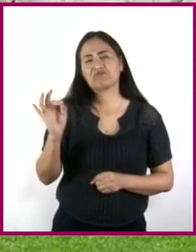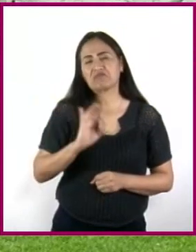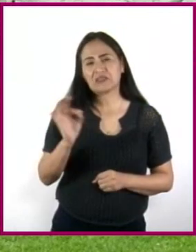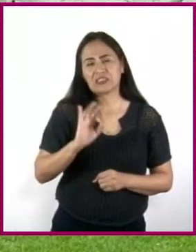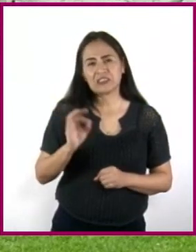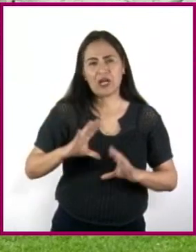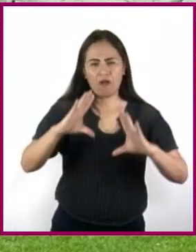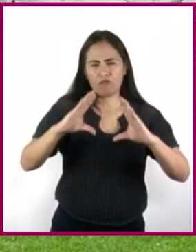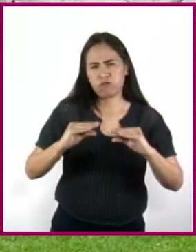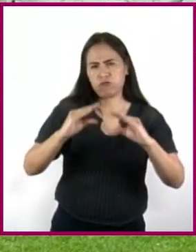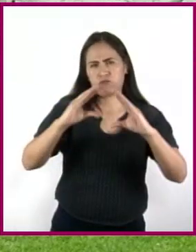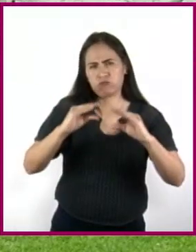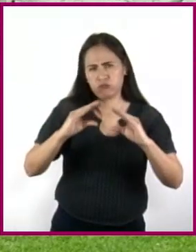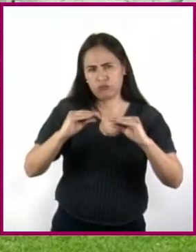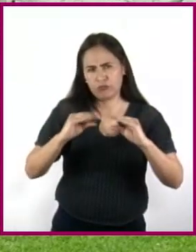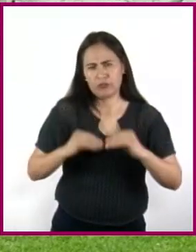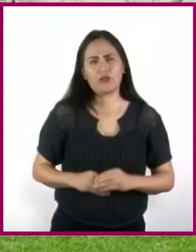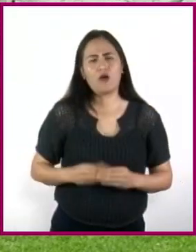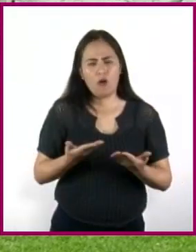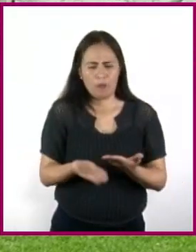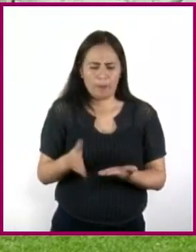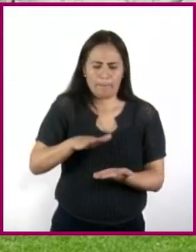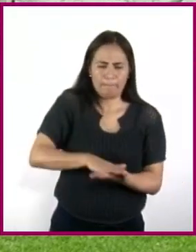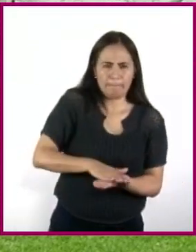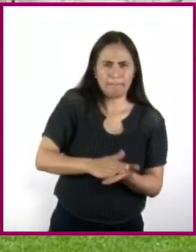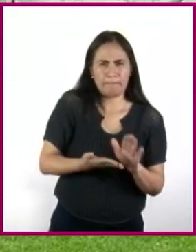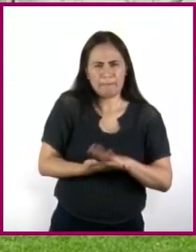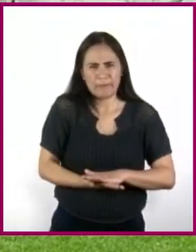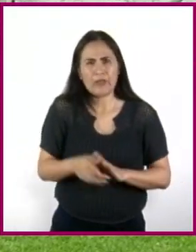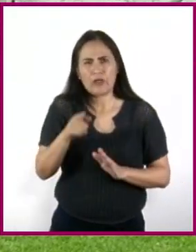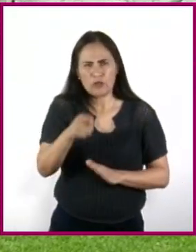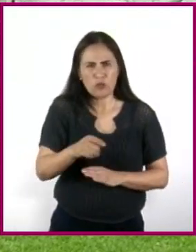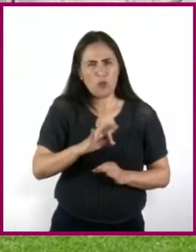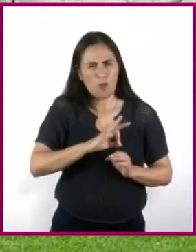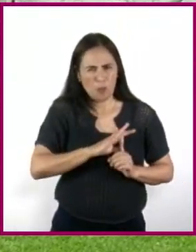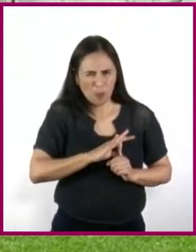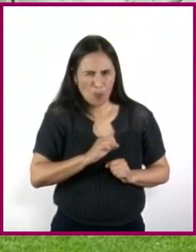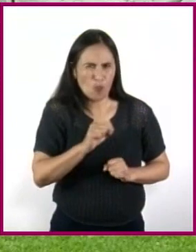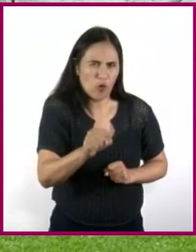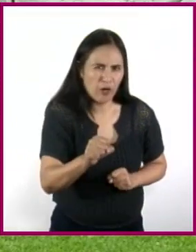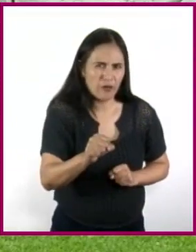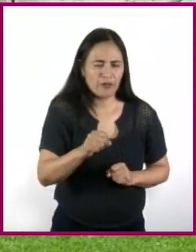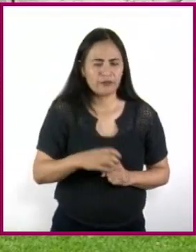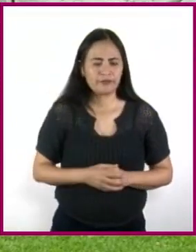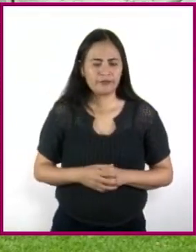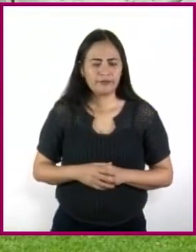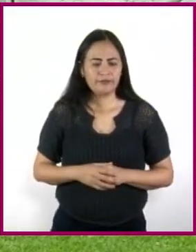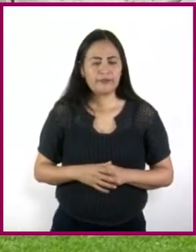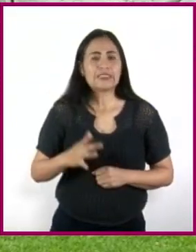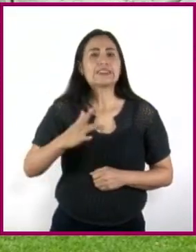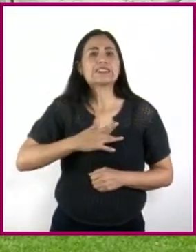un cojín o un tapete doblado donde puedas ayudarte para impulsarte y tener la